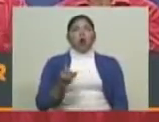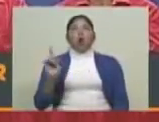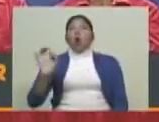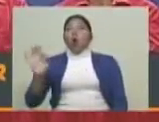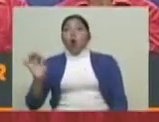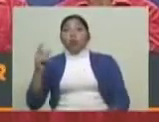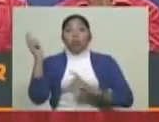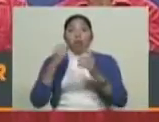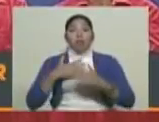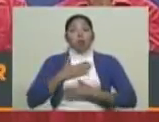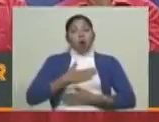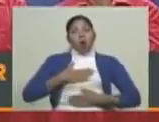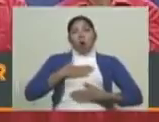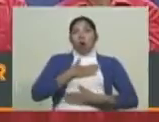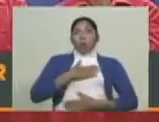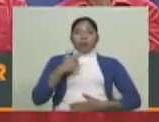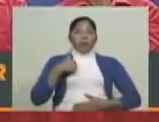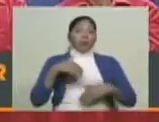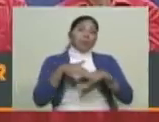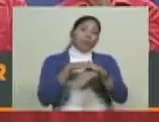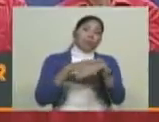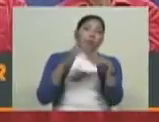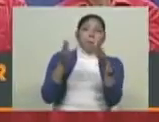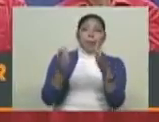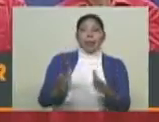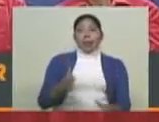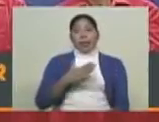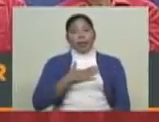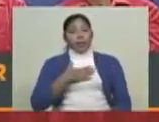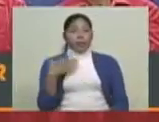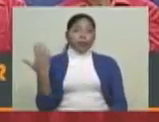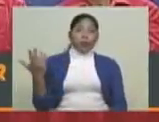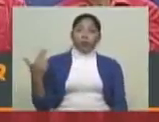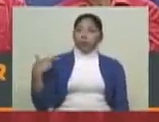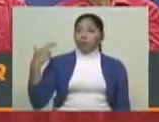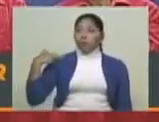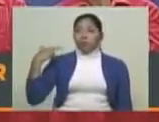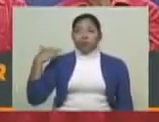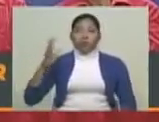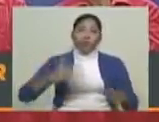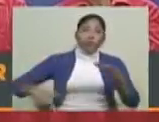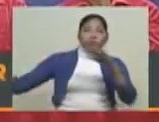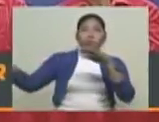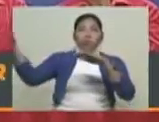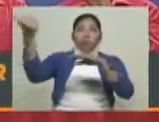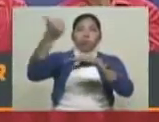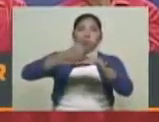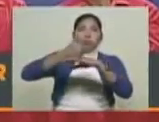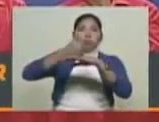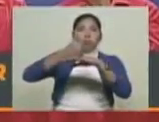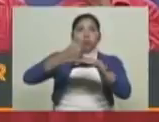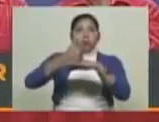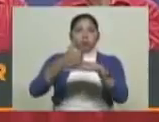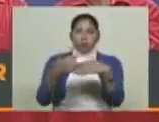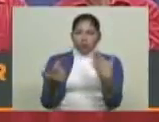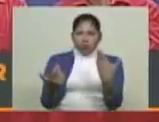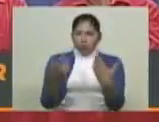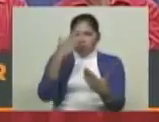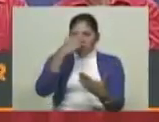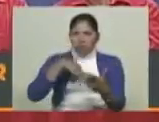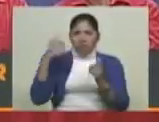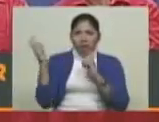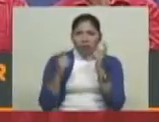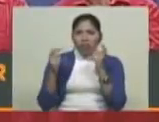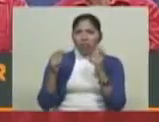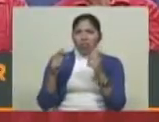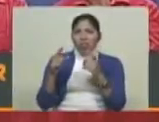si soy ministro, o soy chavista si tengo un cargo en un poder, O soy chavista si el petróleo